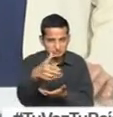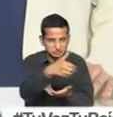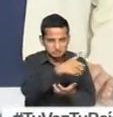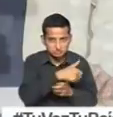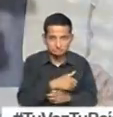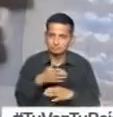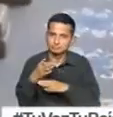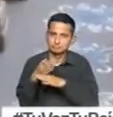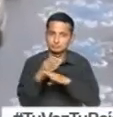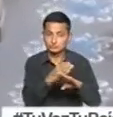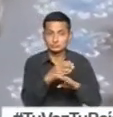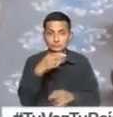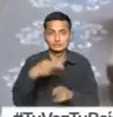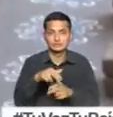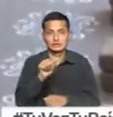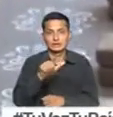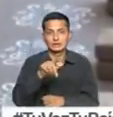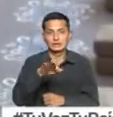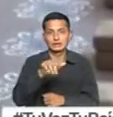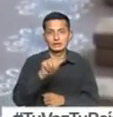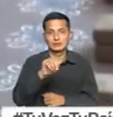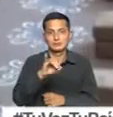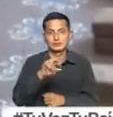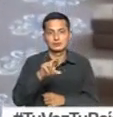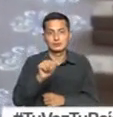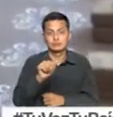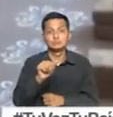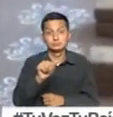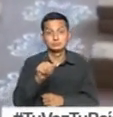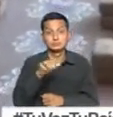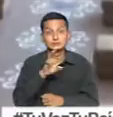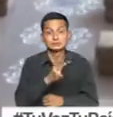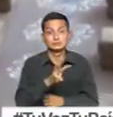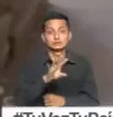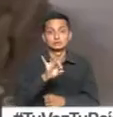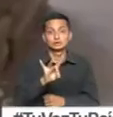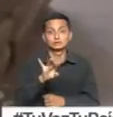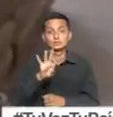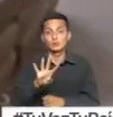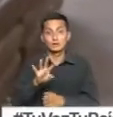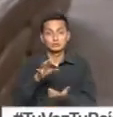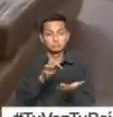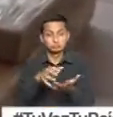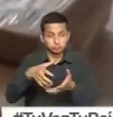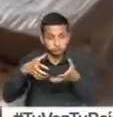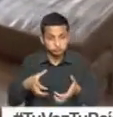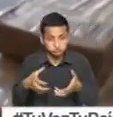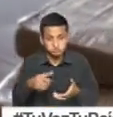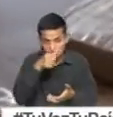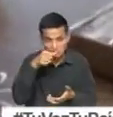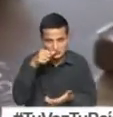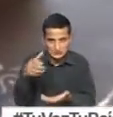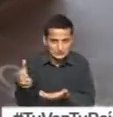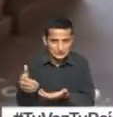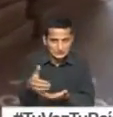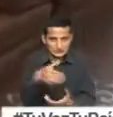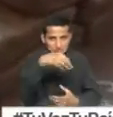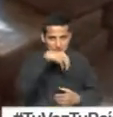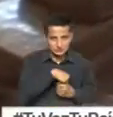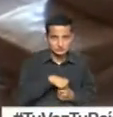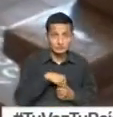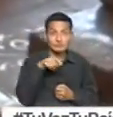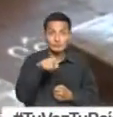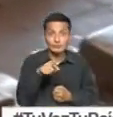al narcotráfico internacional. En el operativo se incautó 684 kilos de cocaína que estaban destinados